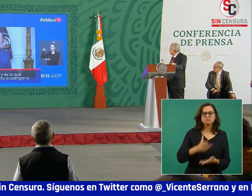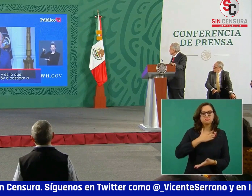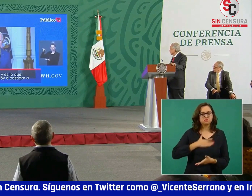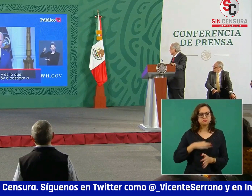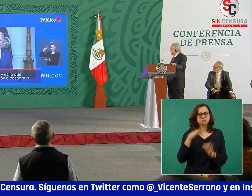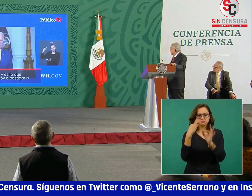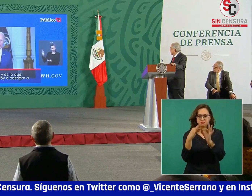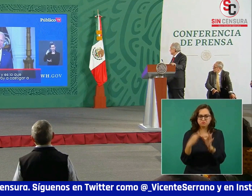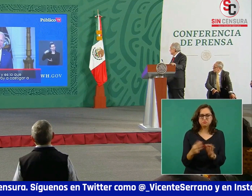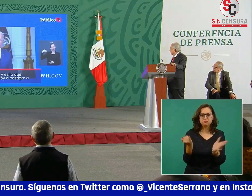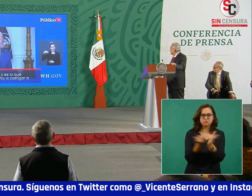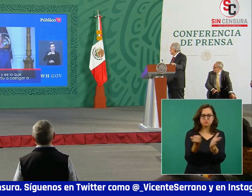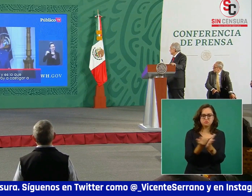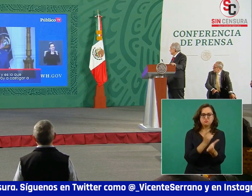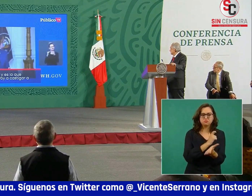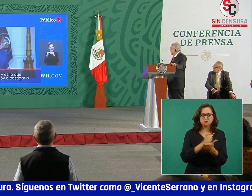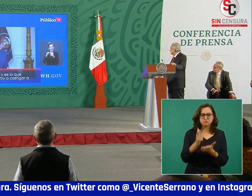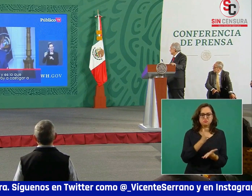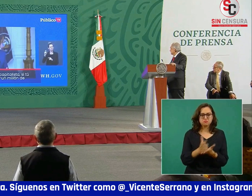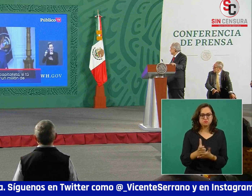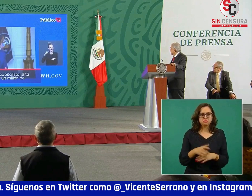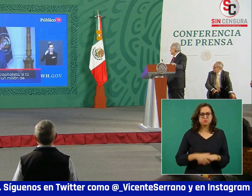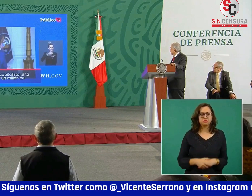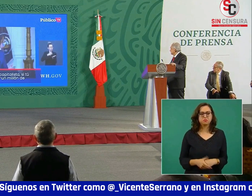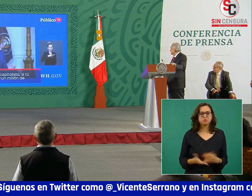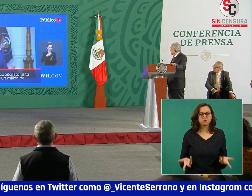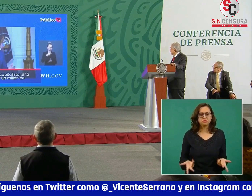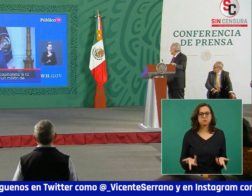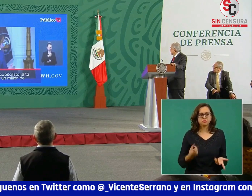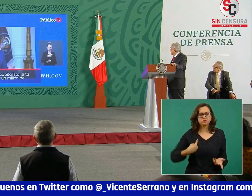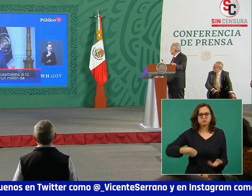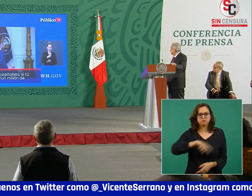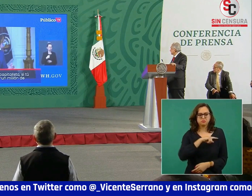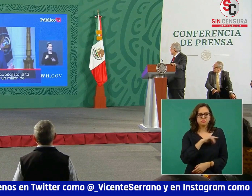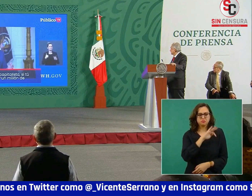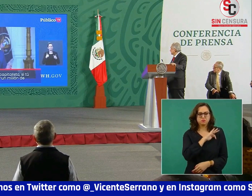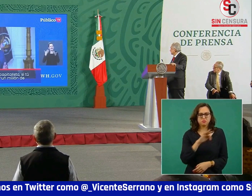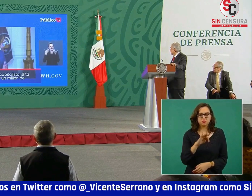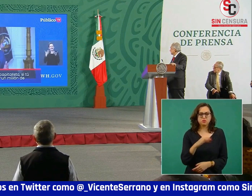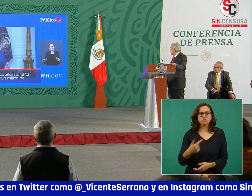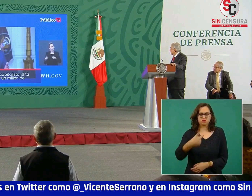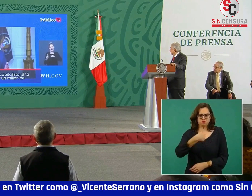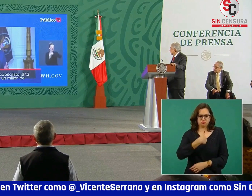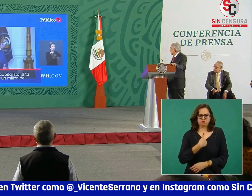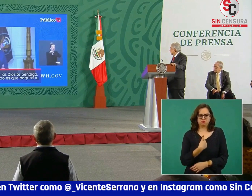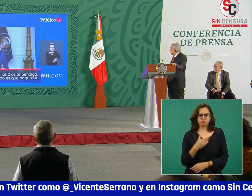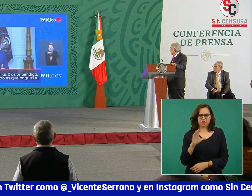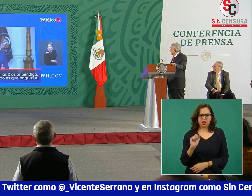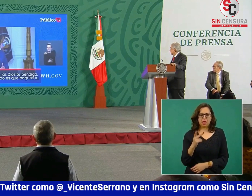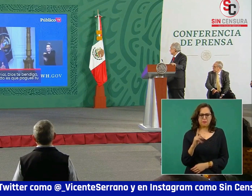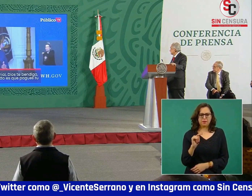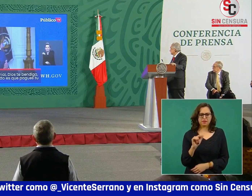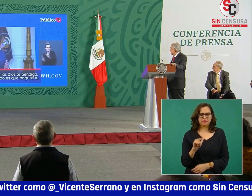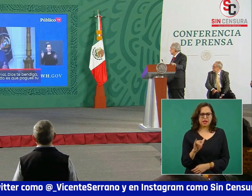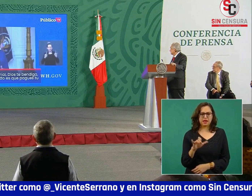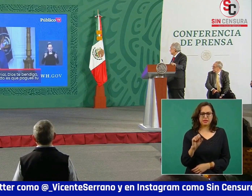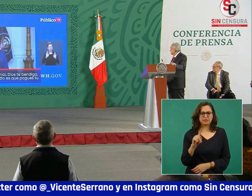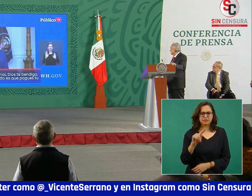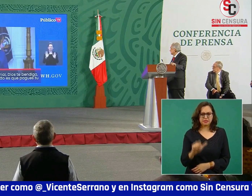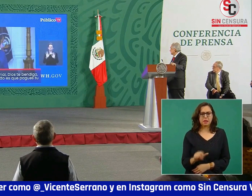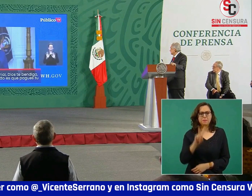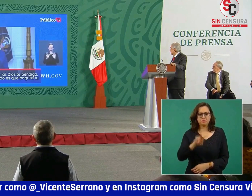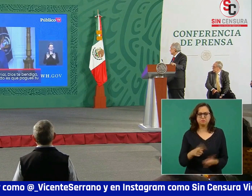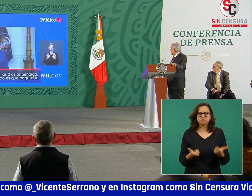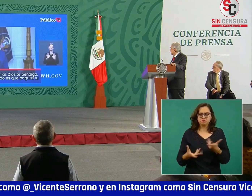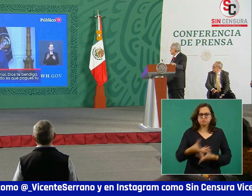overdue. I'm not out to punish anyone. I'm a capitalist. If you can make a million or $1 billion, that's great. God